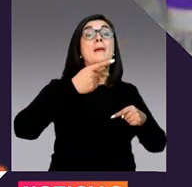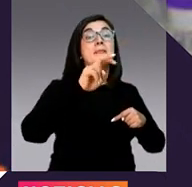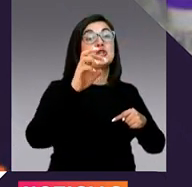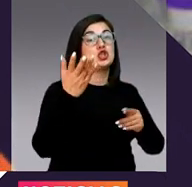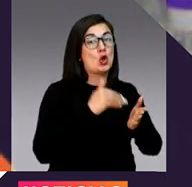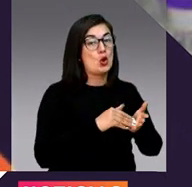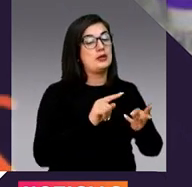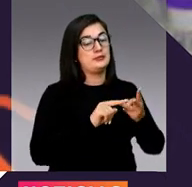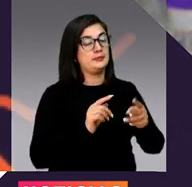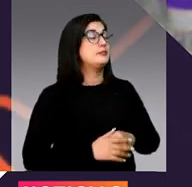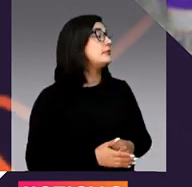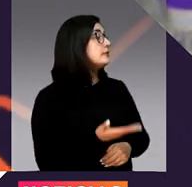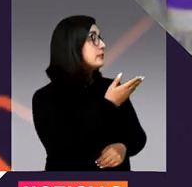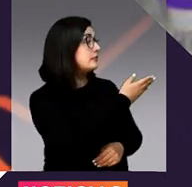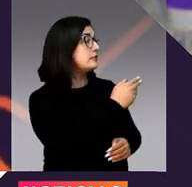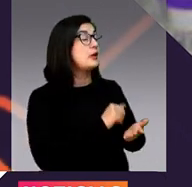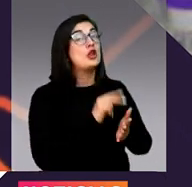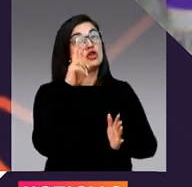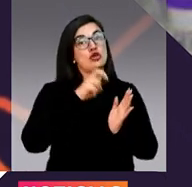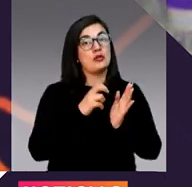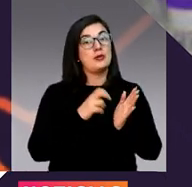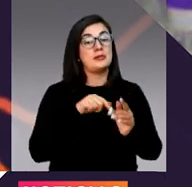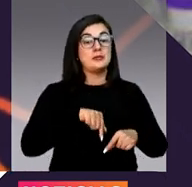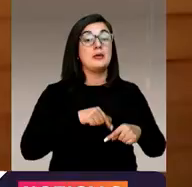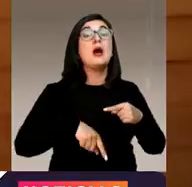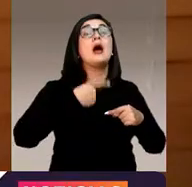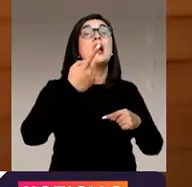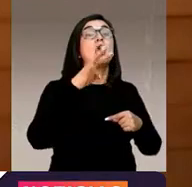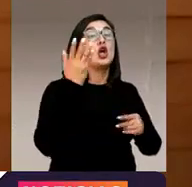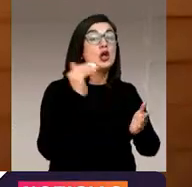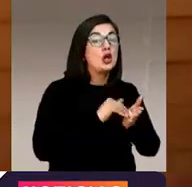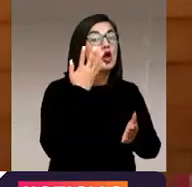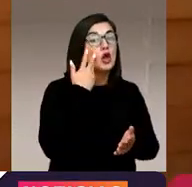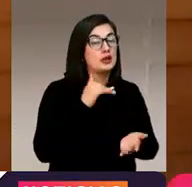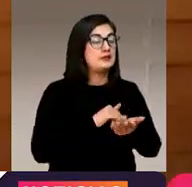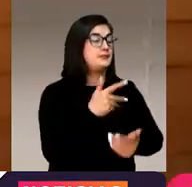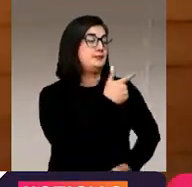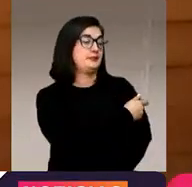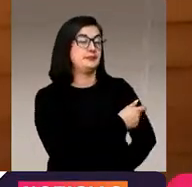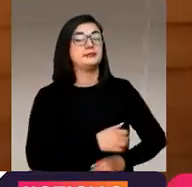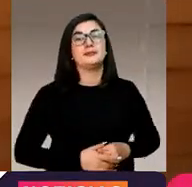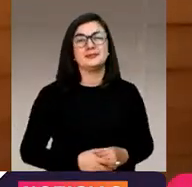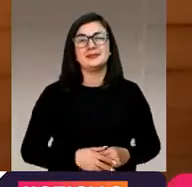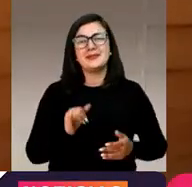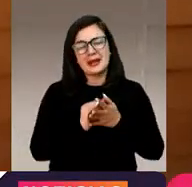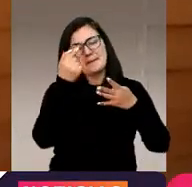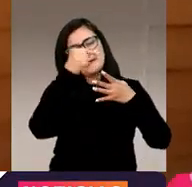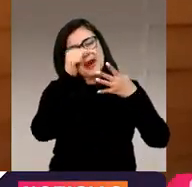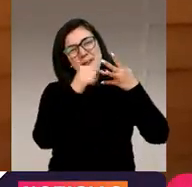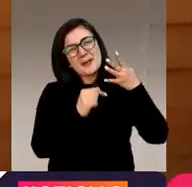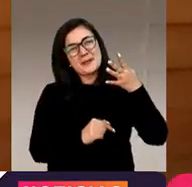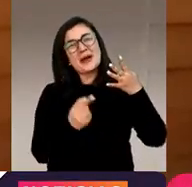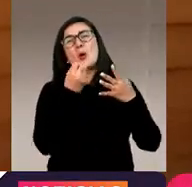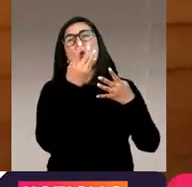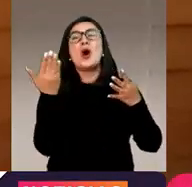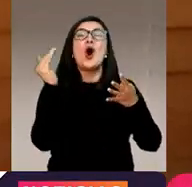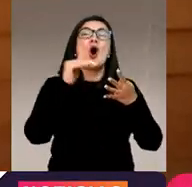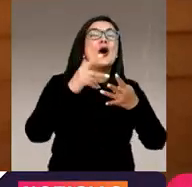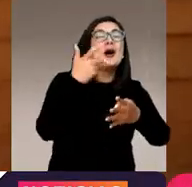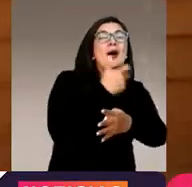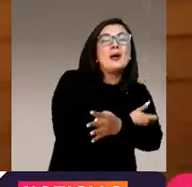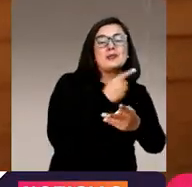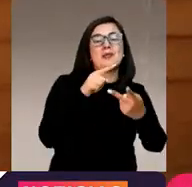Y Sinovac, dos dosis con intervalo de 14 días. Un portafolio diversificado como el que tiene el Plan Nacional de